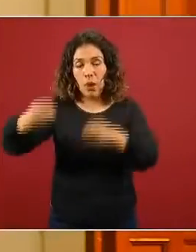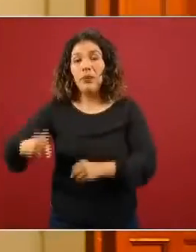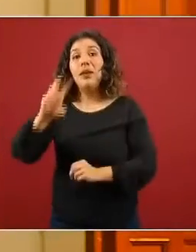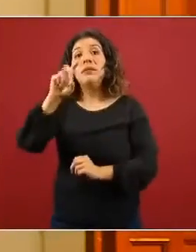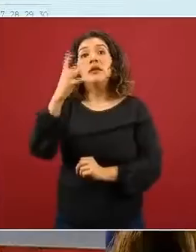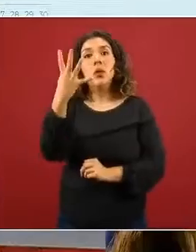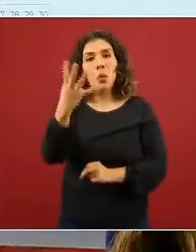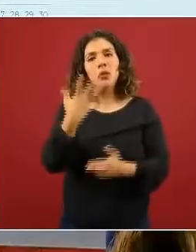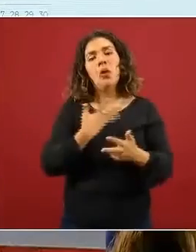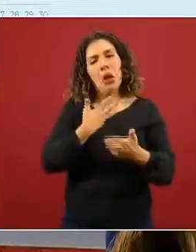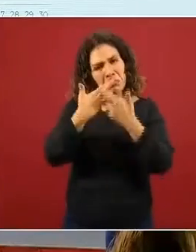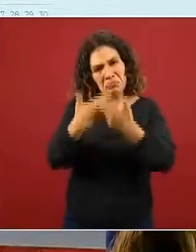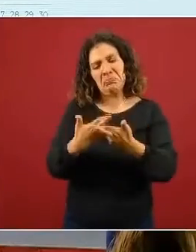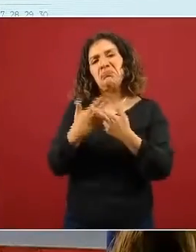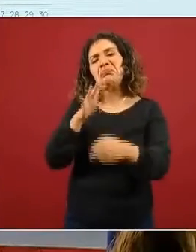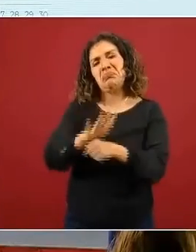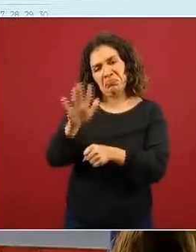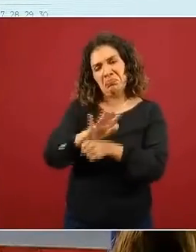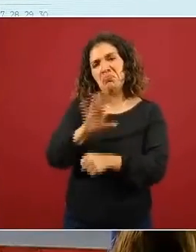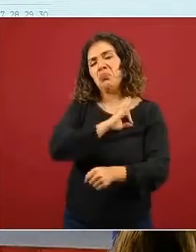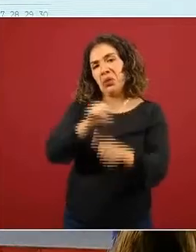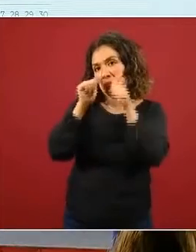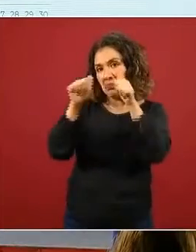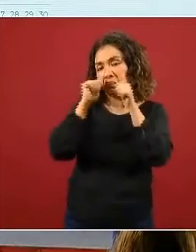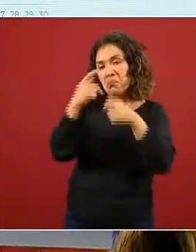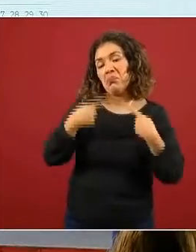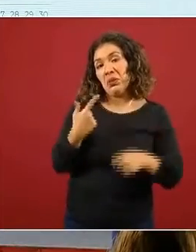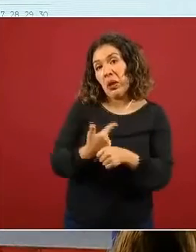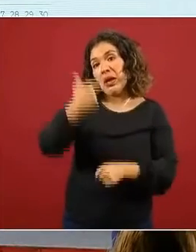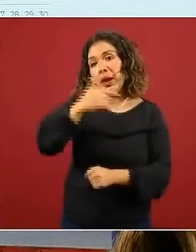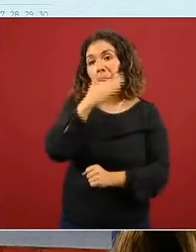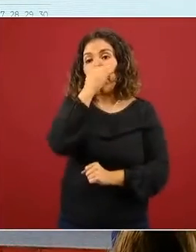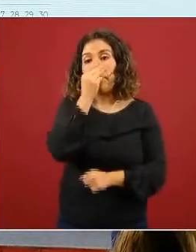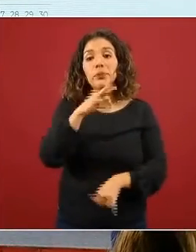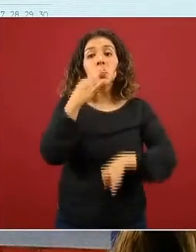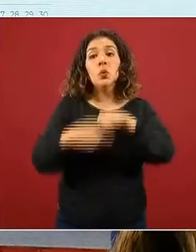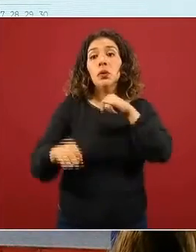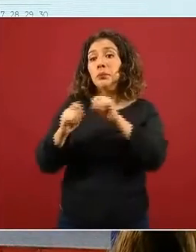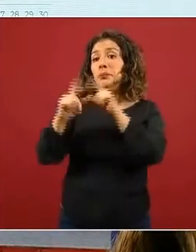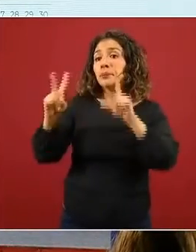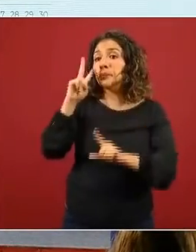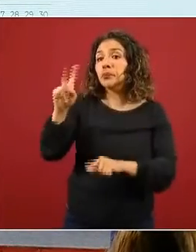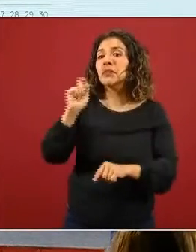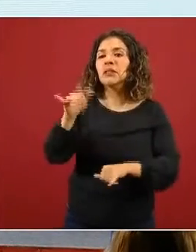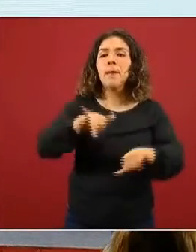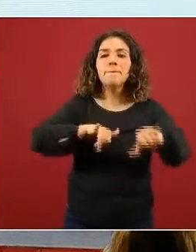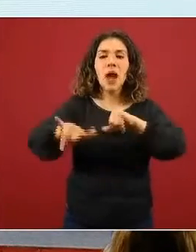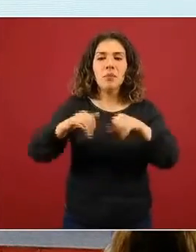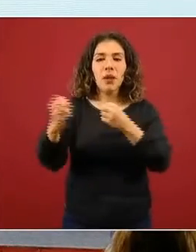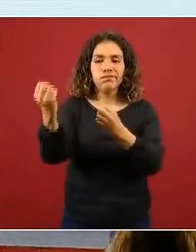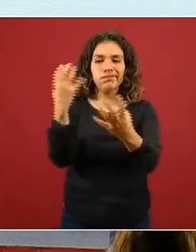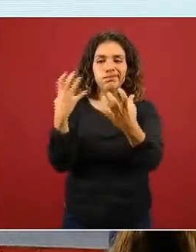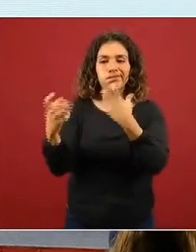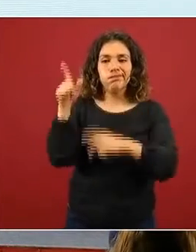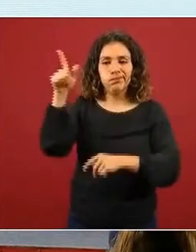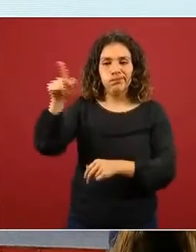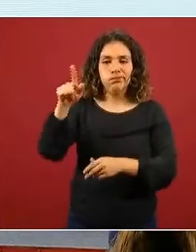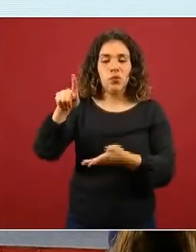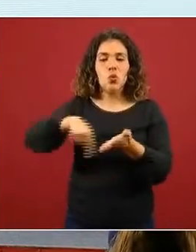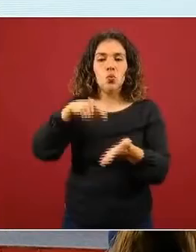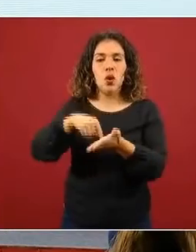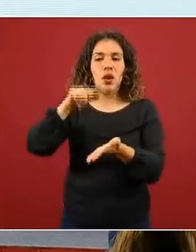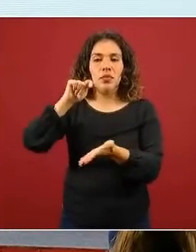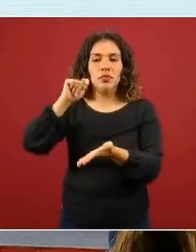da una buena posibilidad de atención a pacientes graves. Veamos la última diapositiva, que es precisamente el mapa municipal